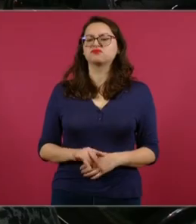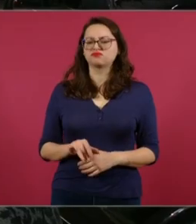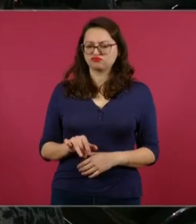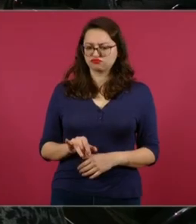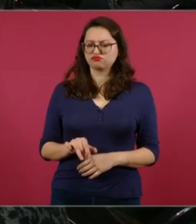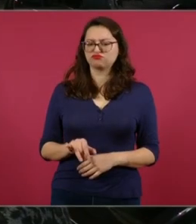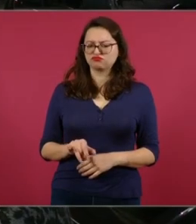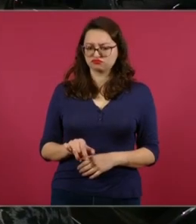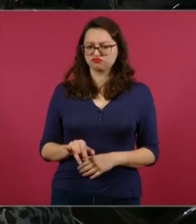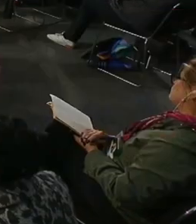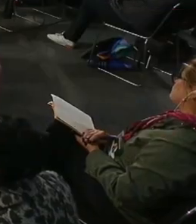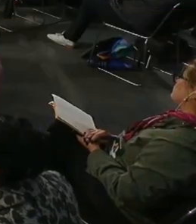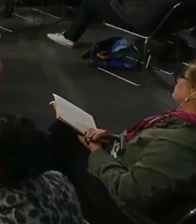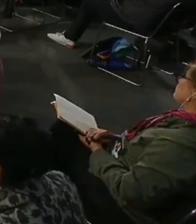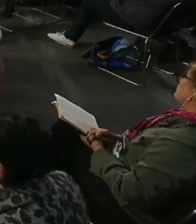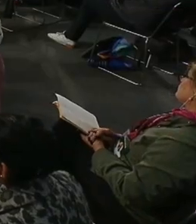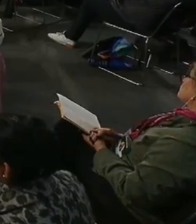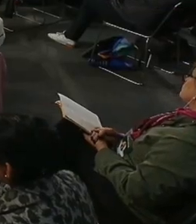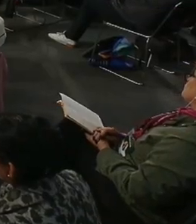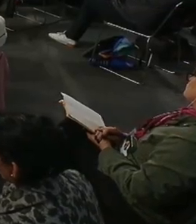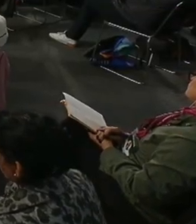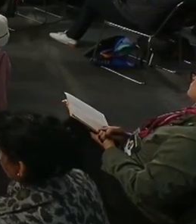sí. No, pues…